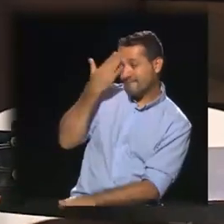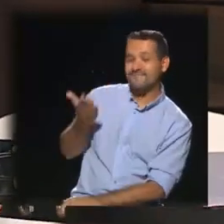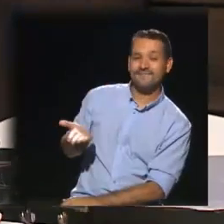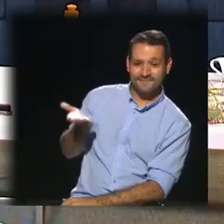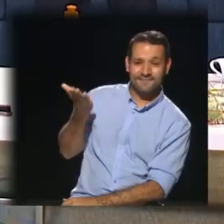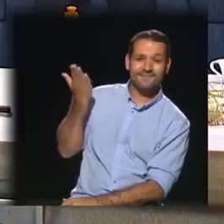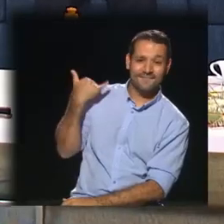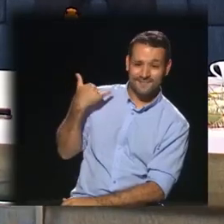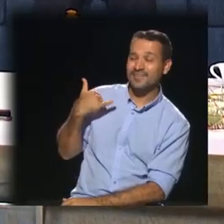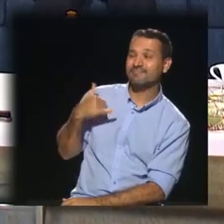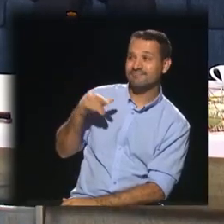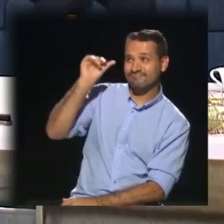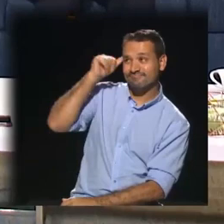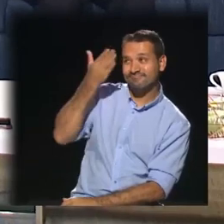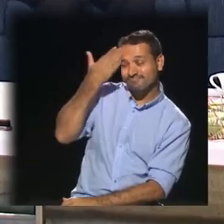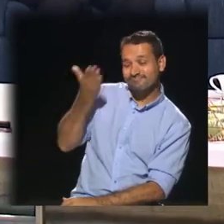haciendo falta.